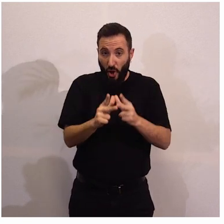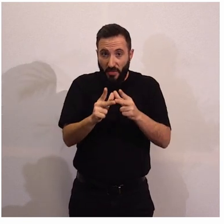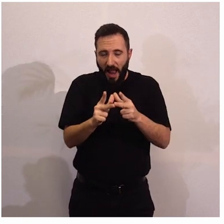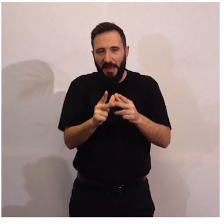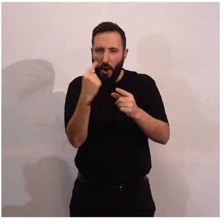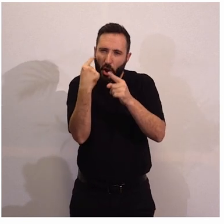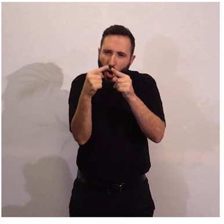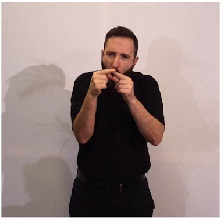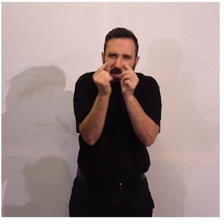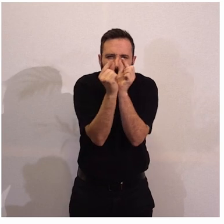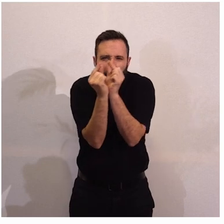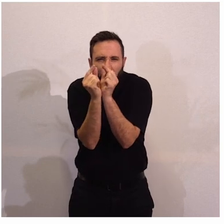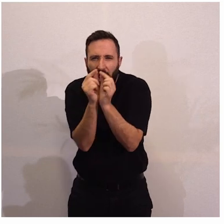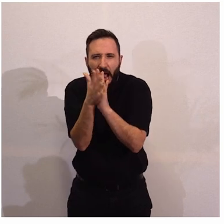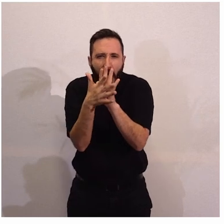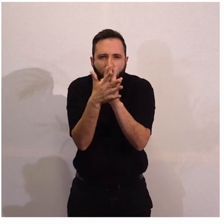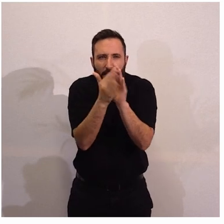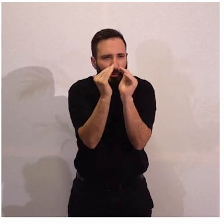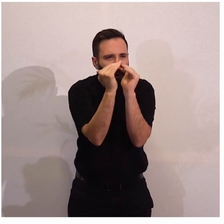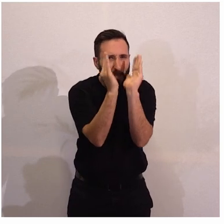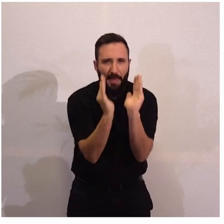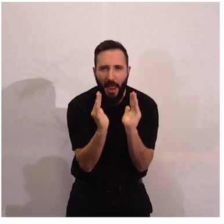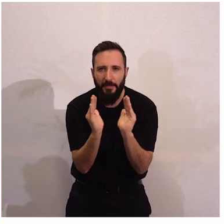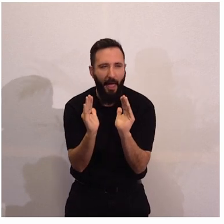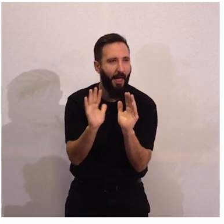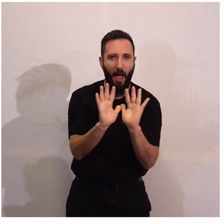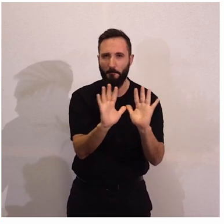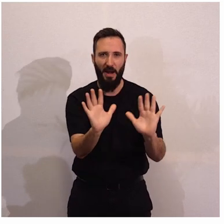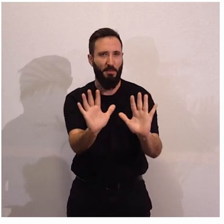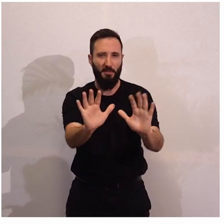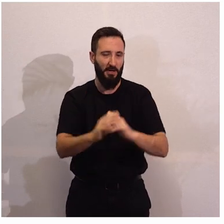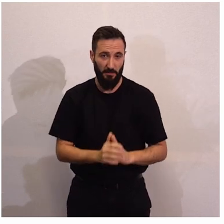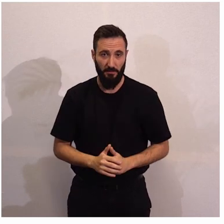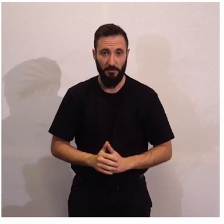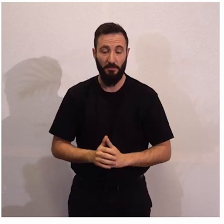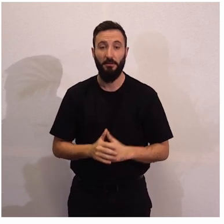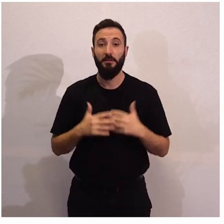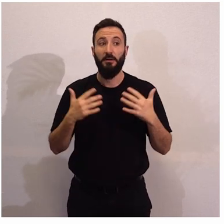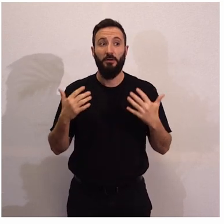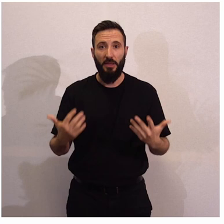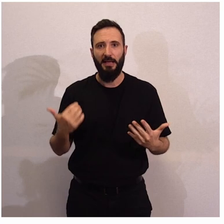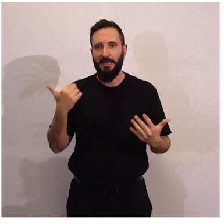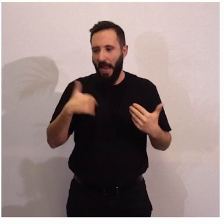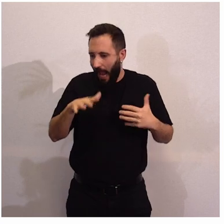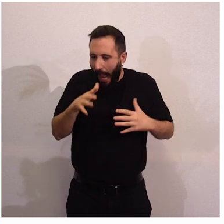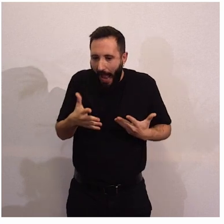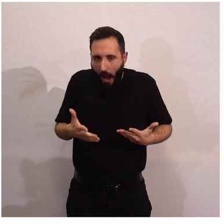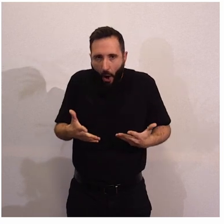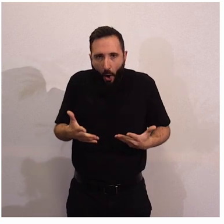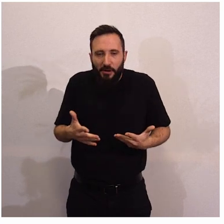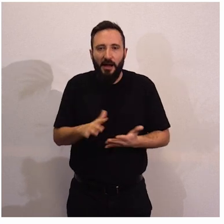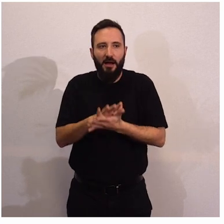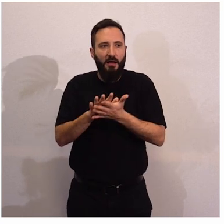¿no? No sé, pues la vivienda, bueno, y poco más, ¿no? Pero ahora mismo,